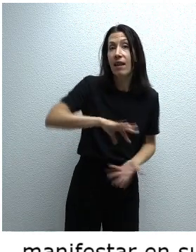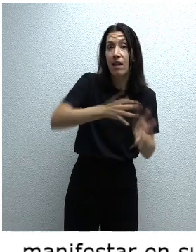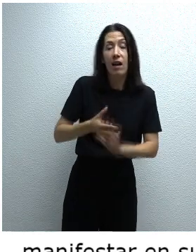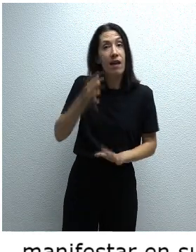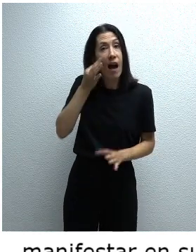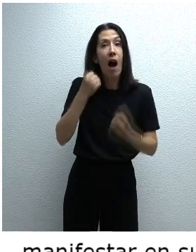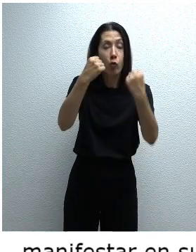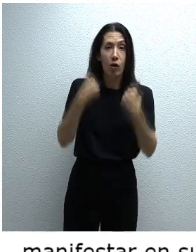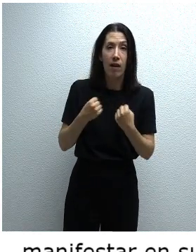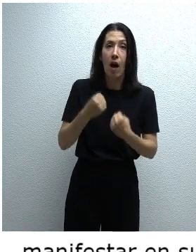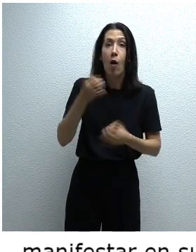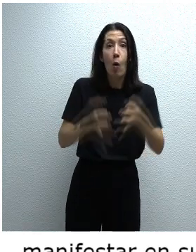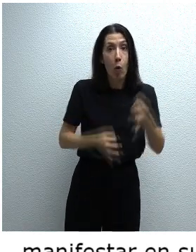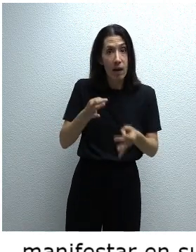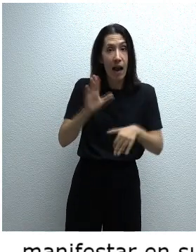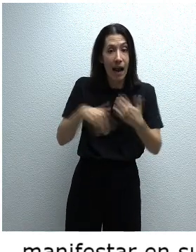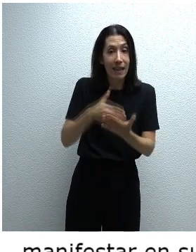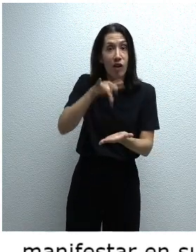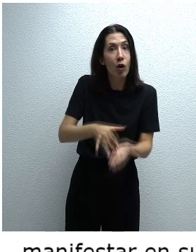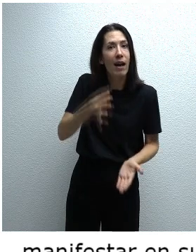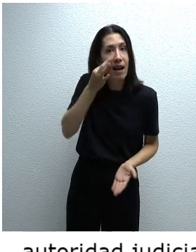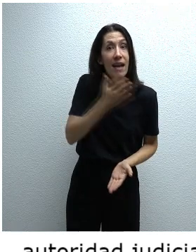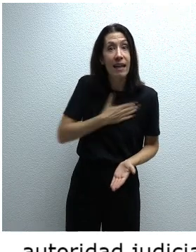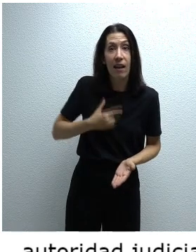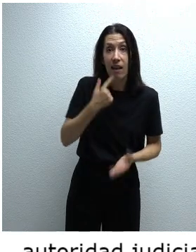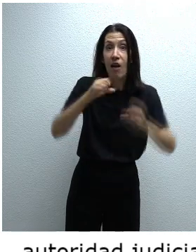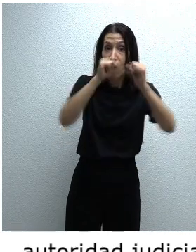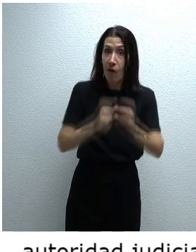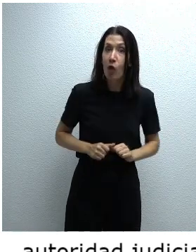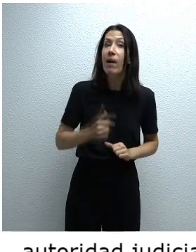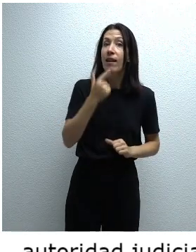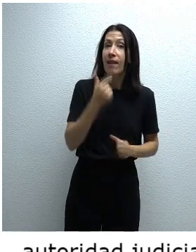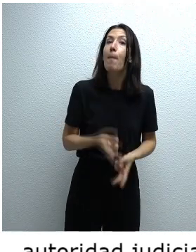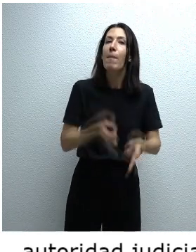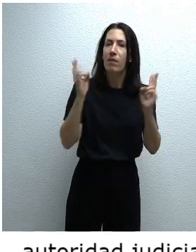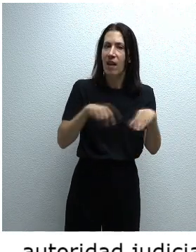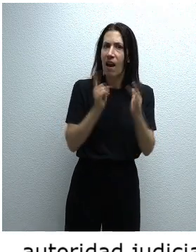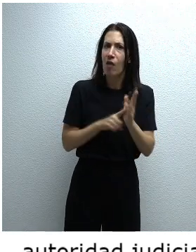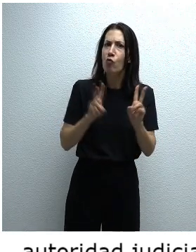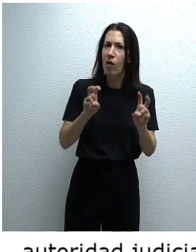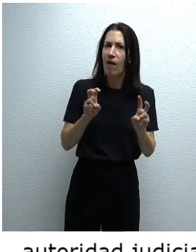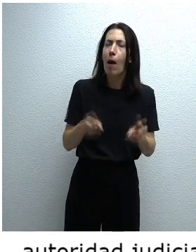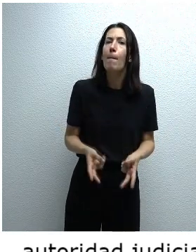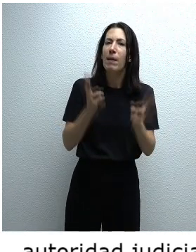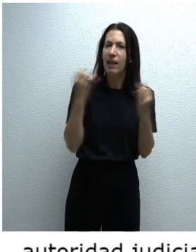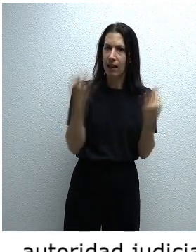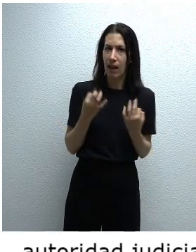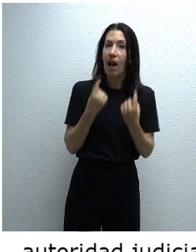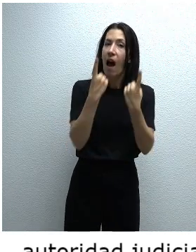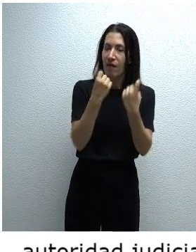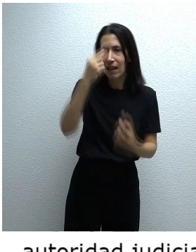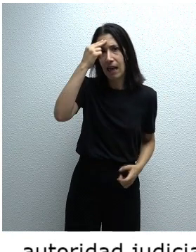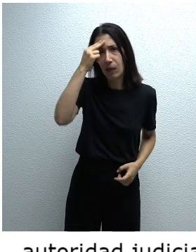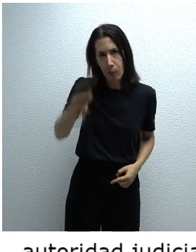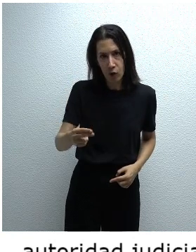ese extremo se reconoce de manera expresa por la nueva regulación, digamos, el necesario